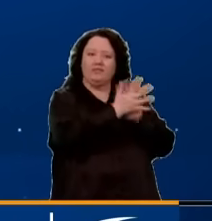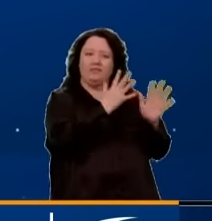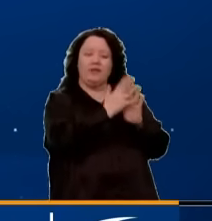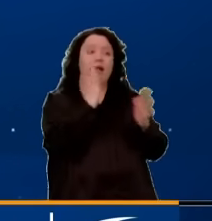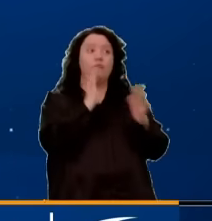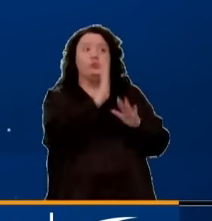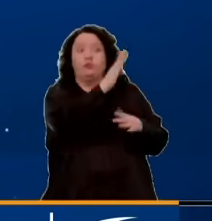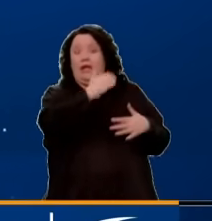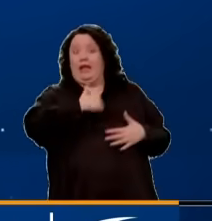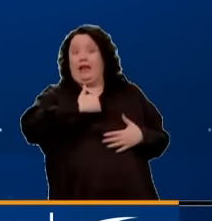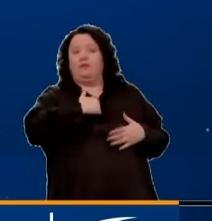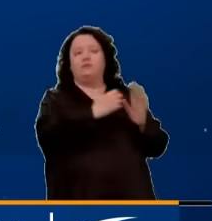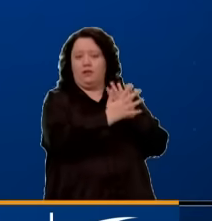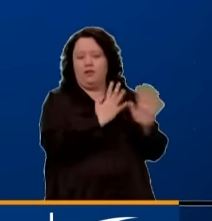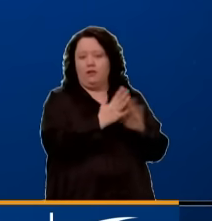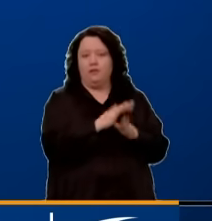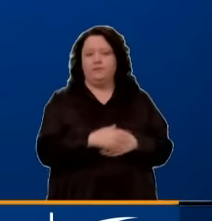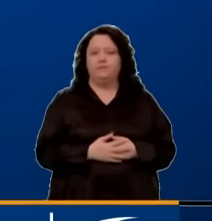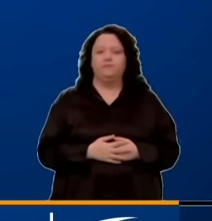Canadá.